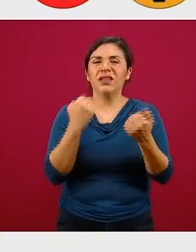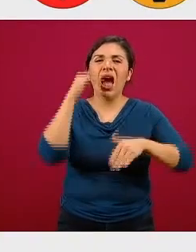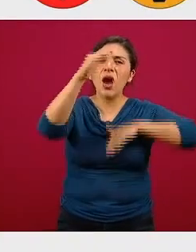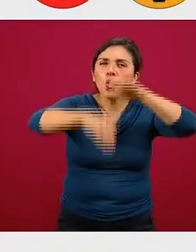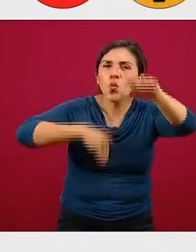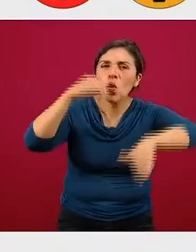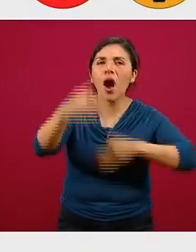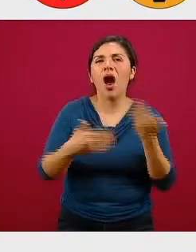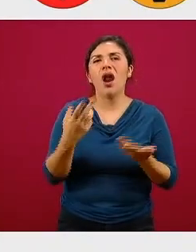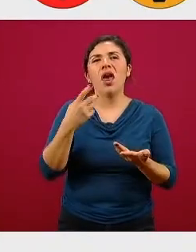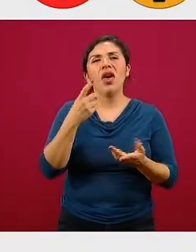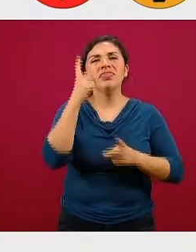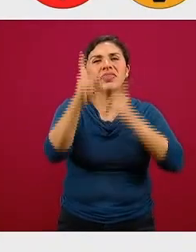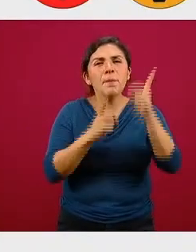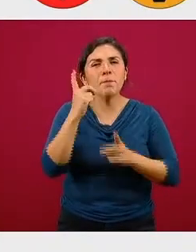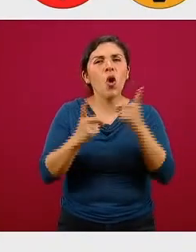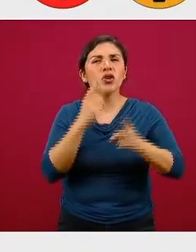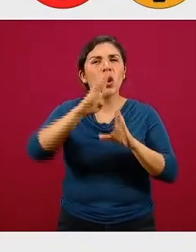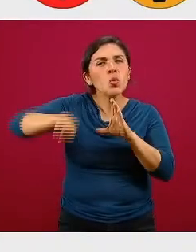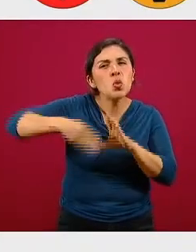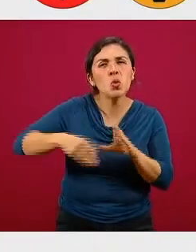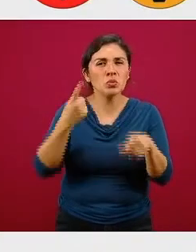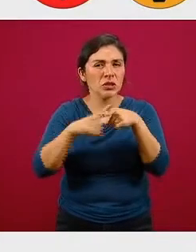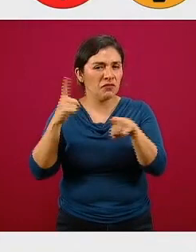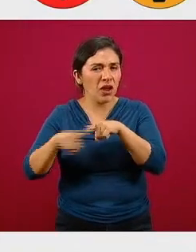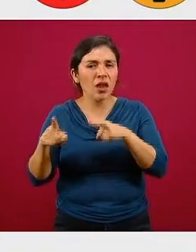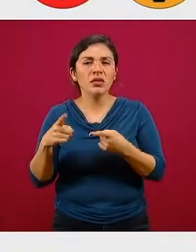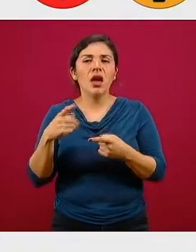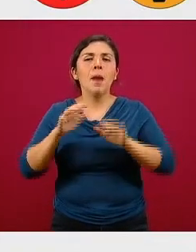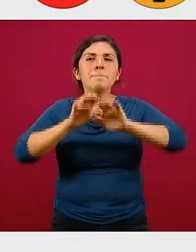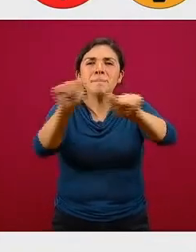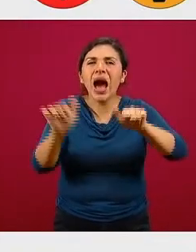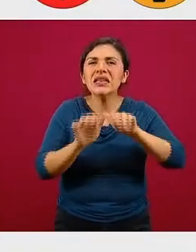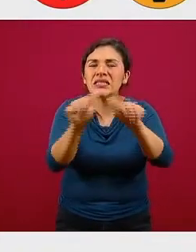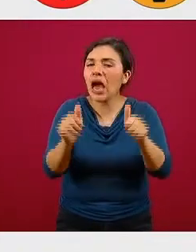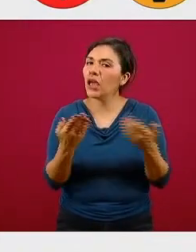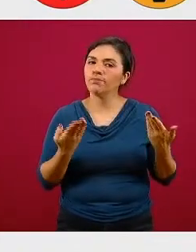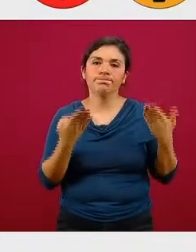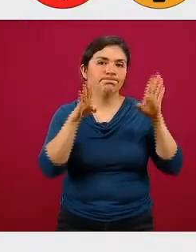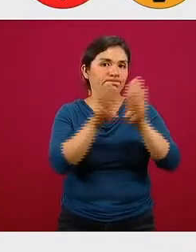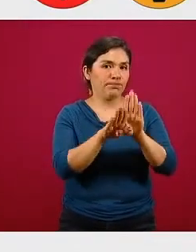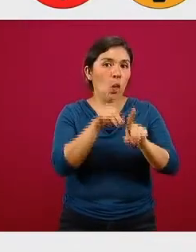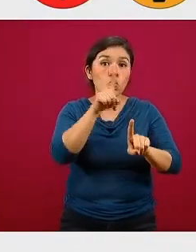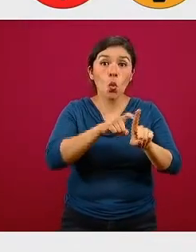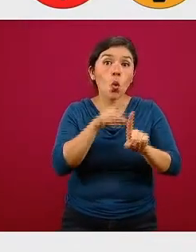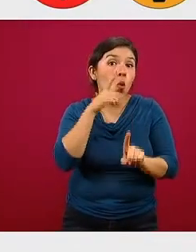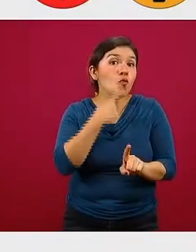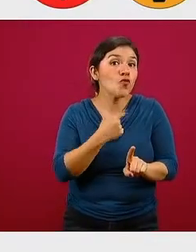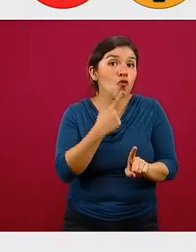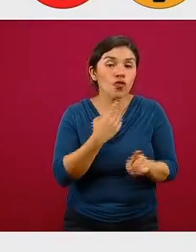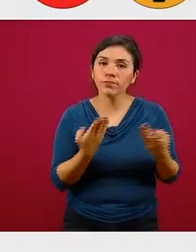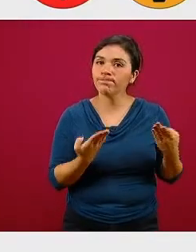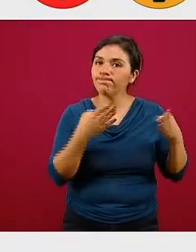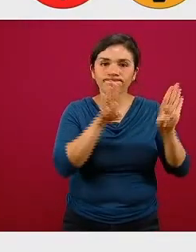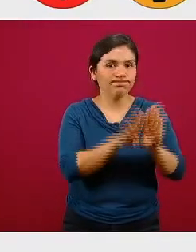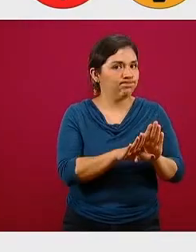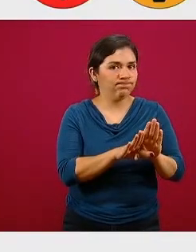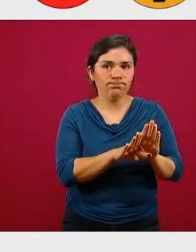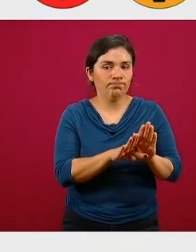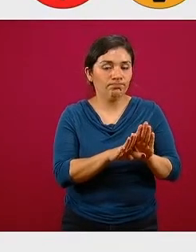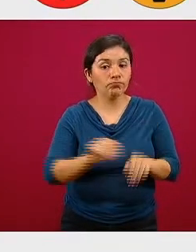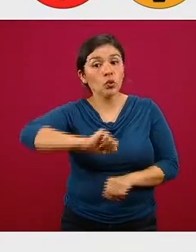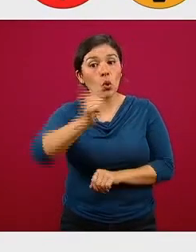albercas, clubes deportivos, centros de masajes cerrados en semáforo